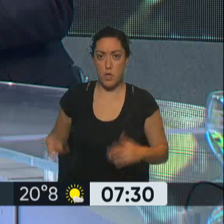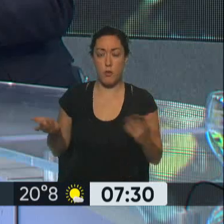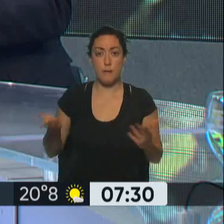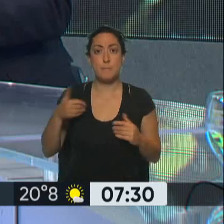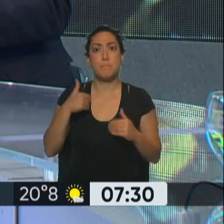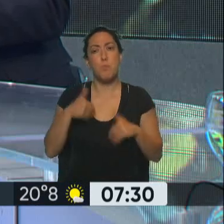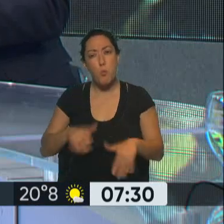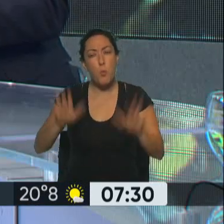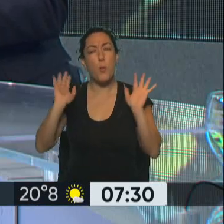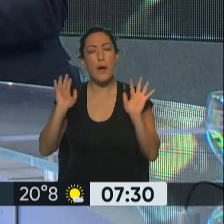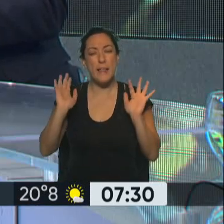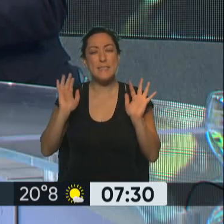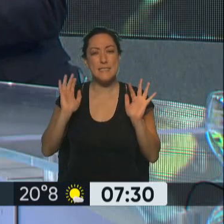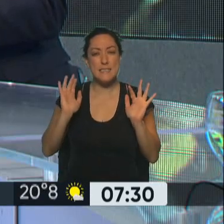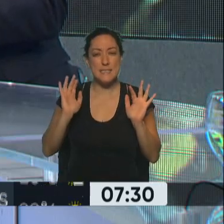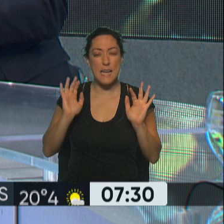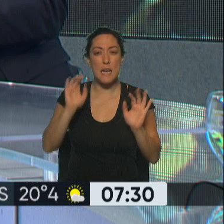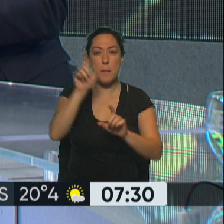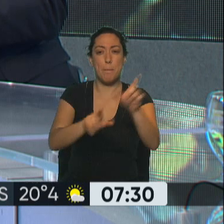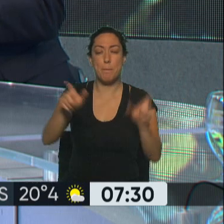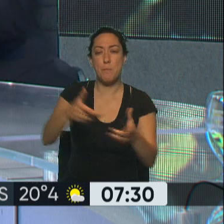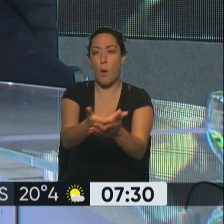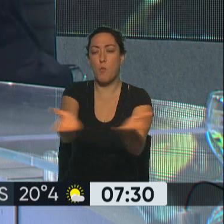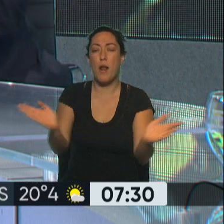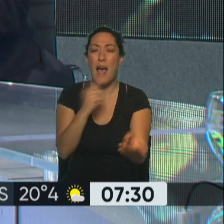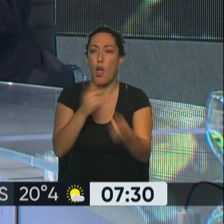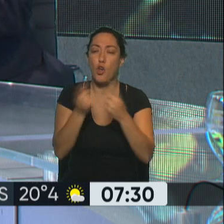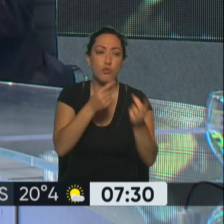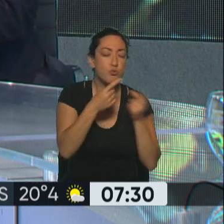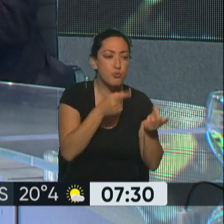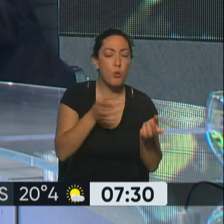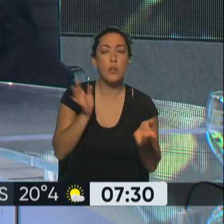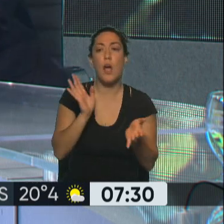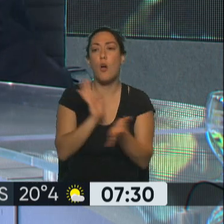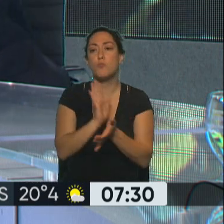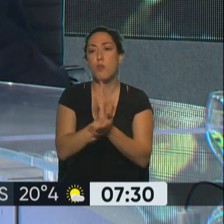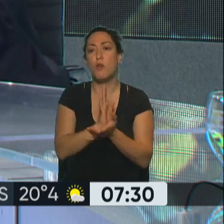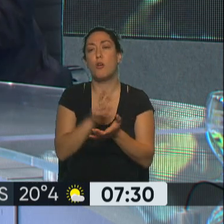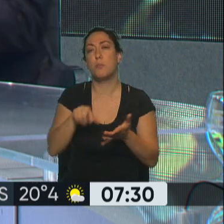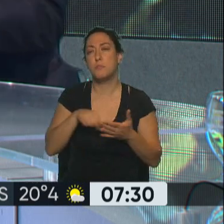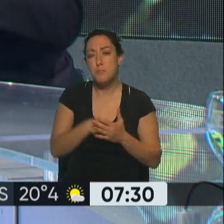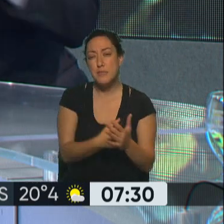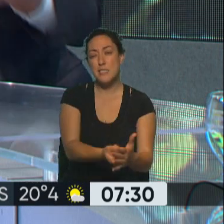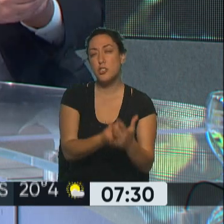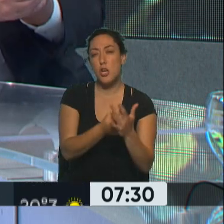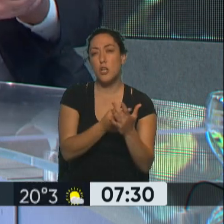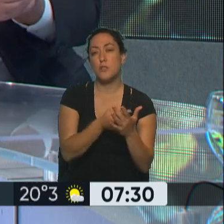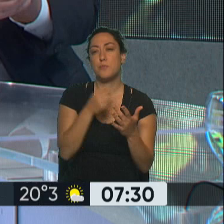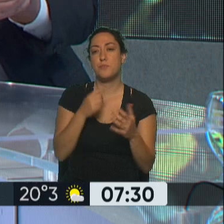¿Puede ser la consulta popular que no es vinculante, pero que genera una presión si